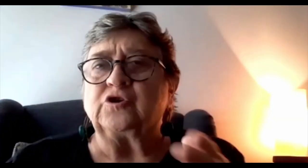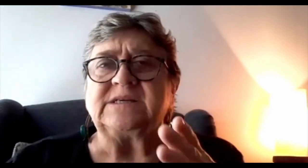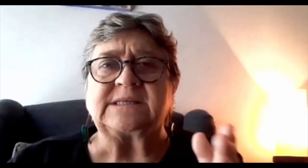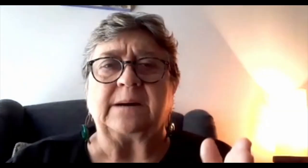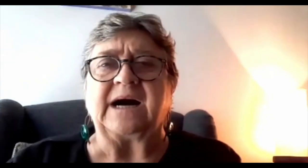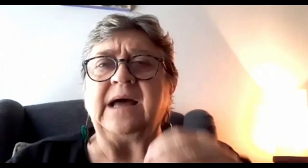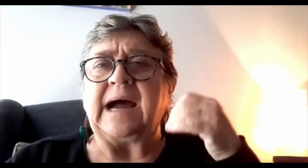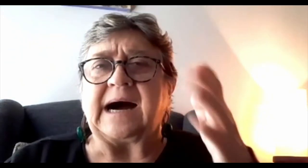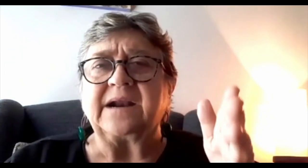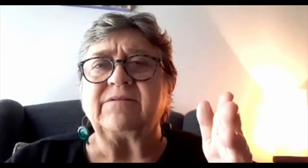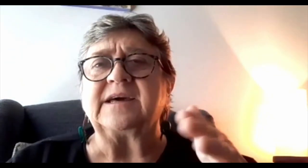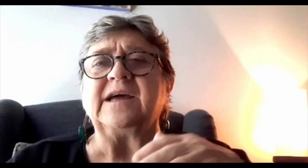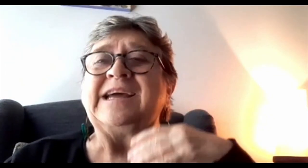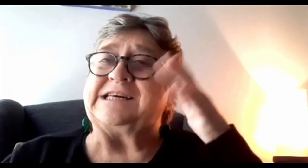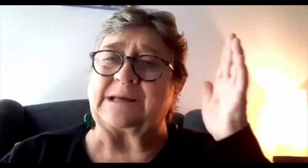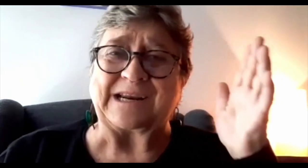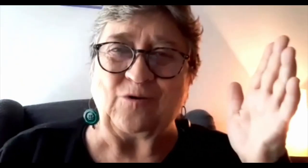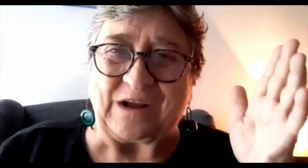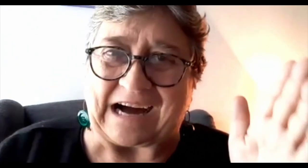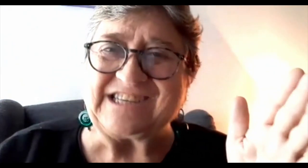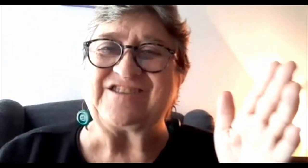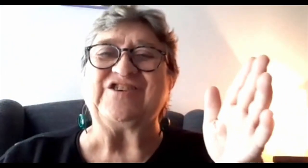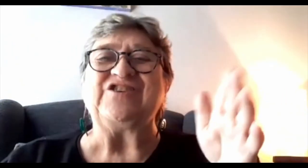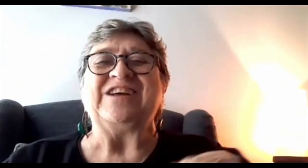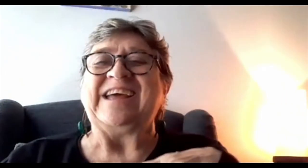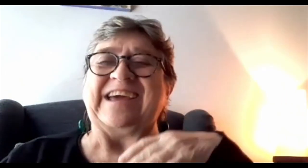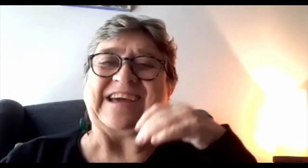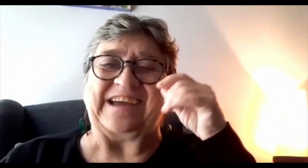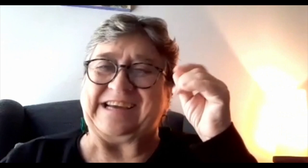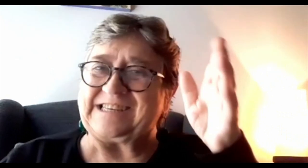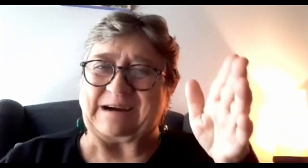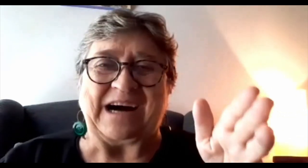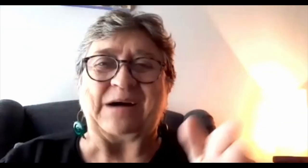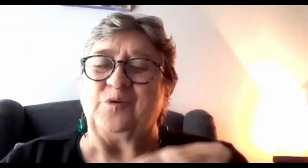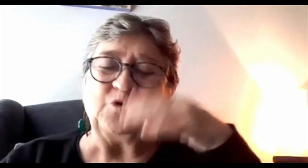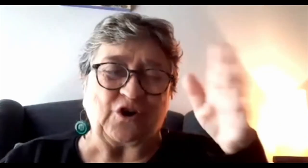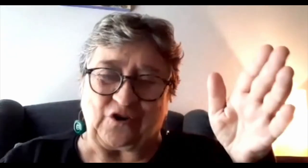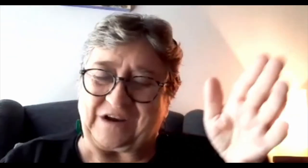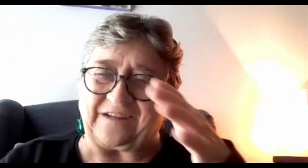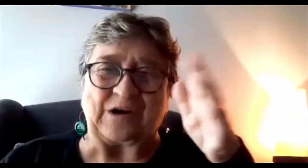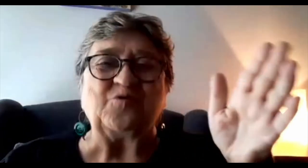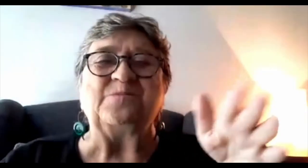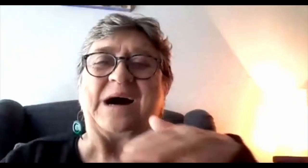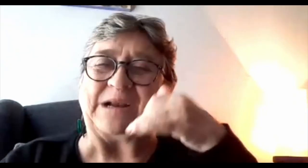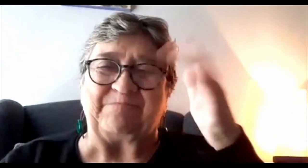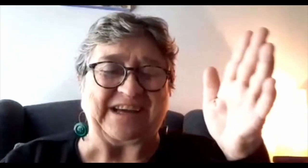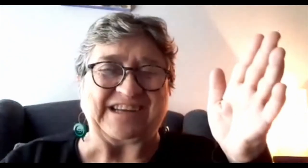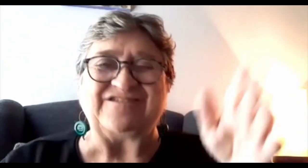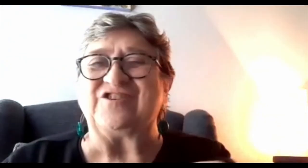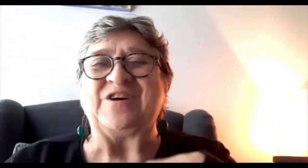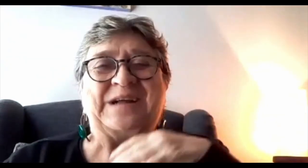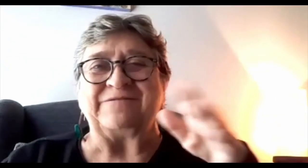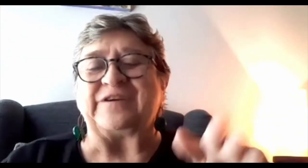importante donde estaba Arce estaba Raúl Castro estaba Bruno Rodríguez de Cuba